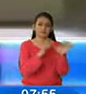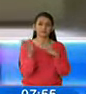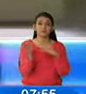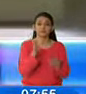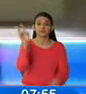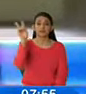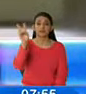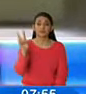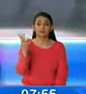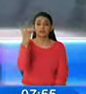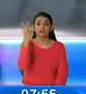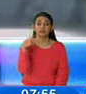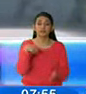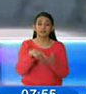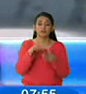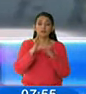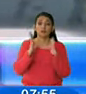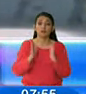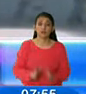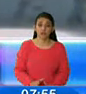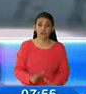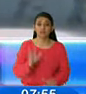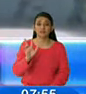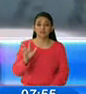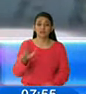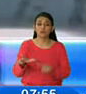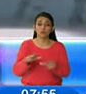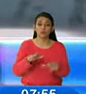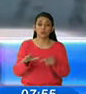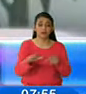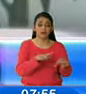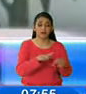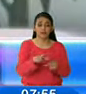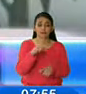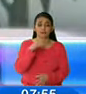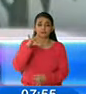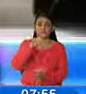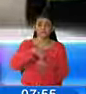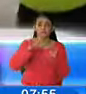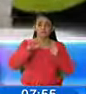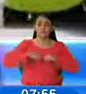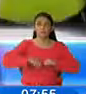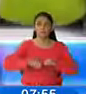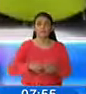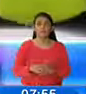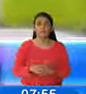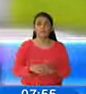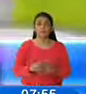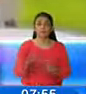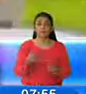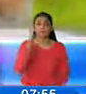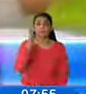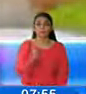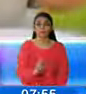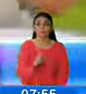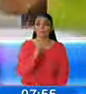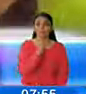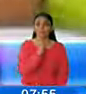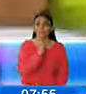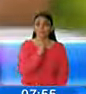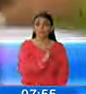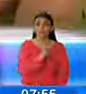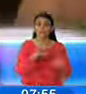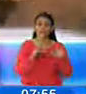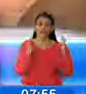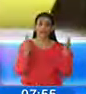Venezuela, 12.000 residentes tuvieron tres puntos disponibles en el país petrolero para sufragar. En el sur de Estados Unidos, en cambio,